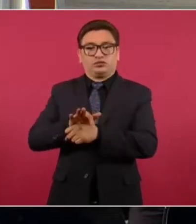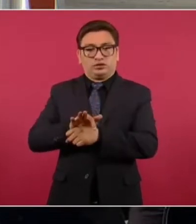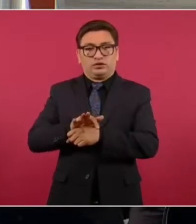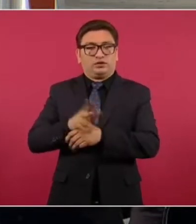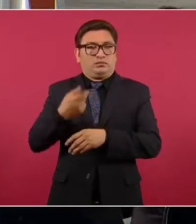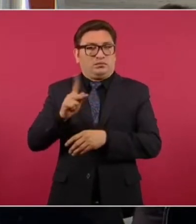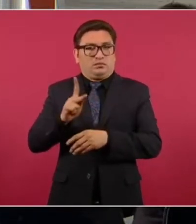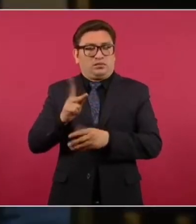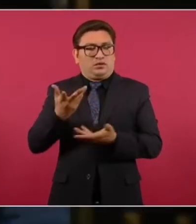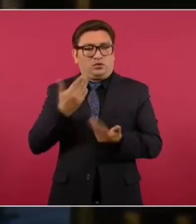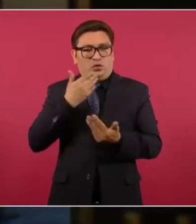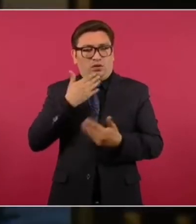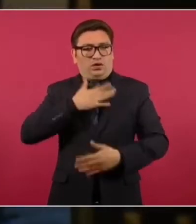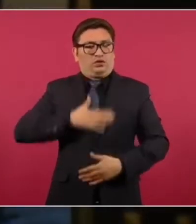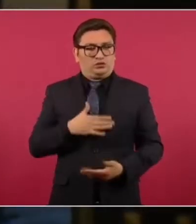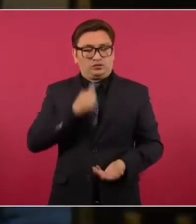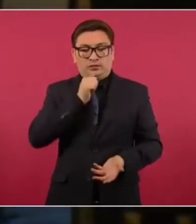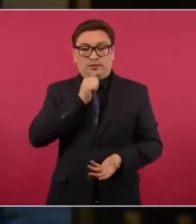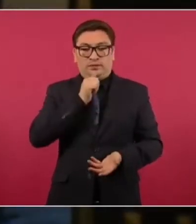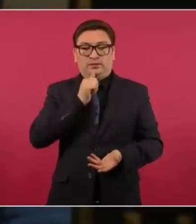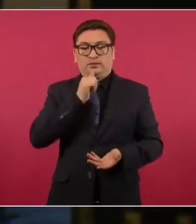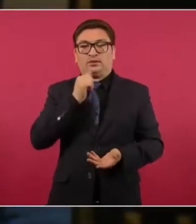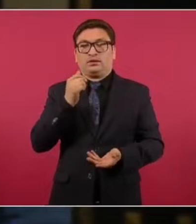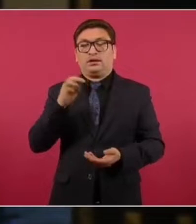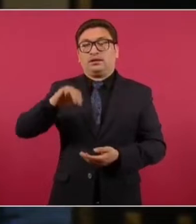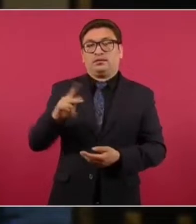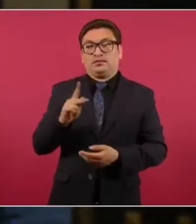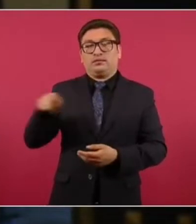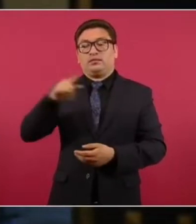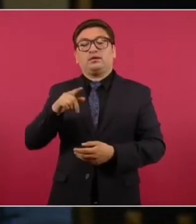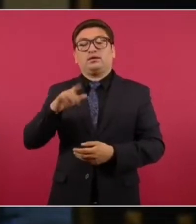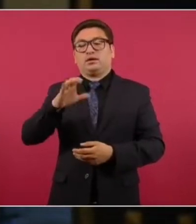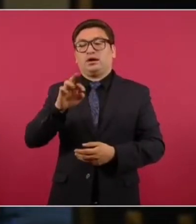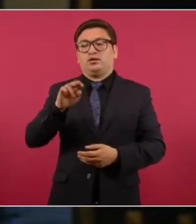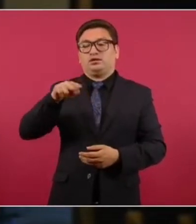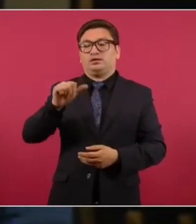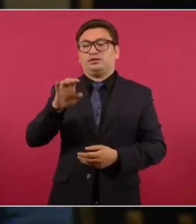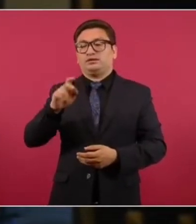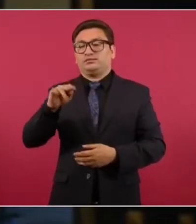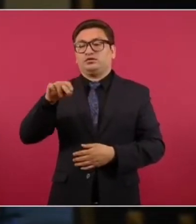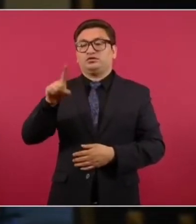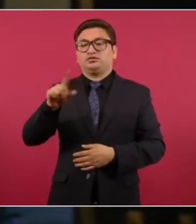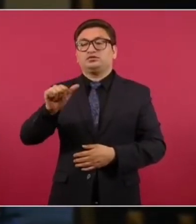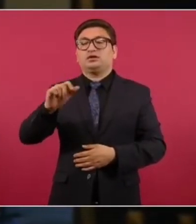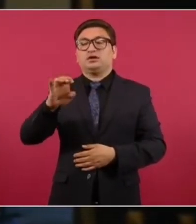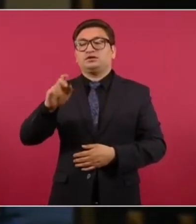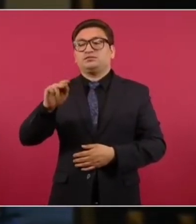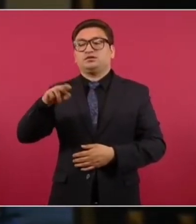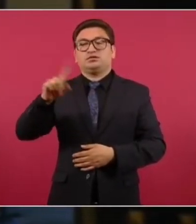es implementar justicia. Desde la agente del MP, Carolina Espinosa, que decidió cerrar el